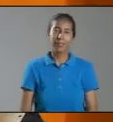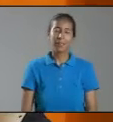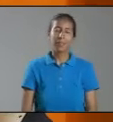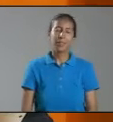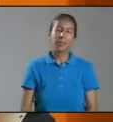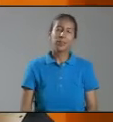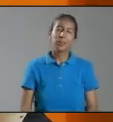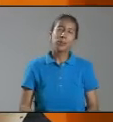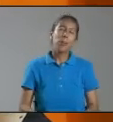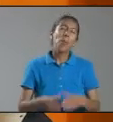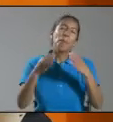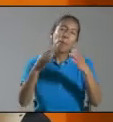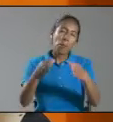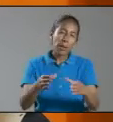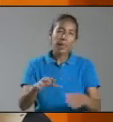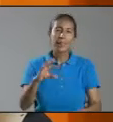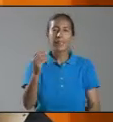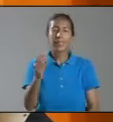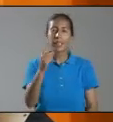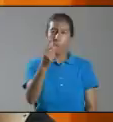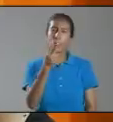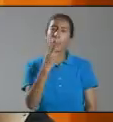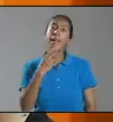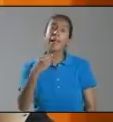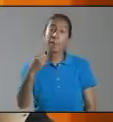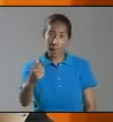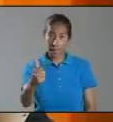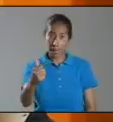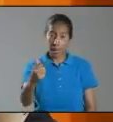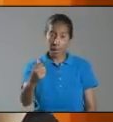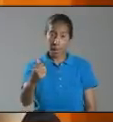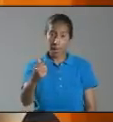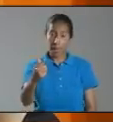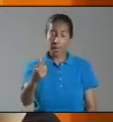Supóngase que una hermana